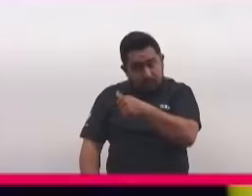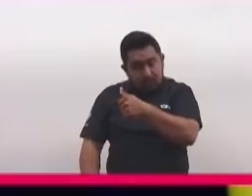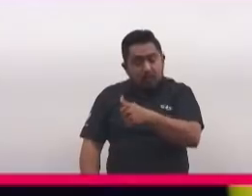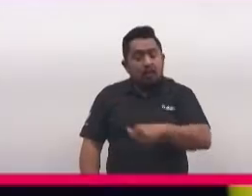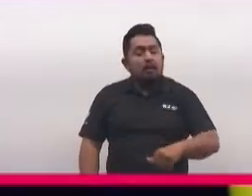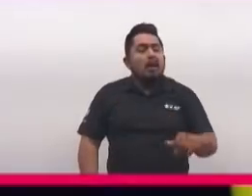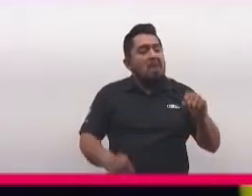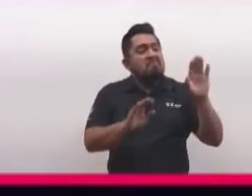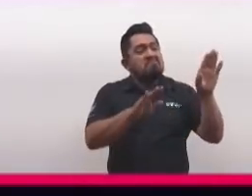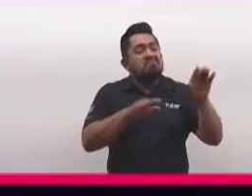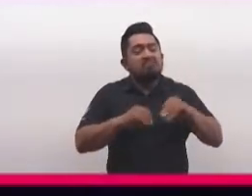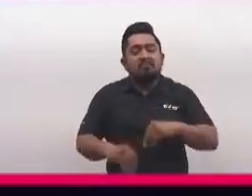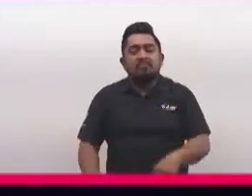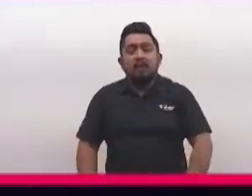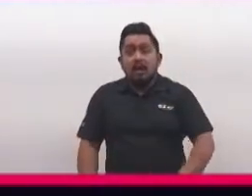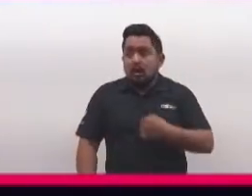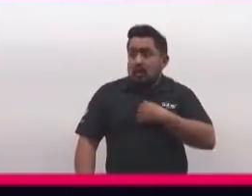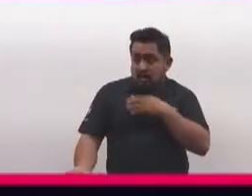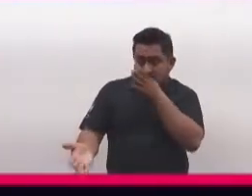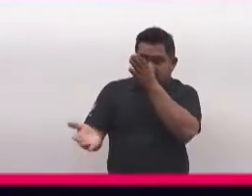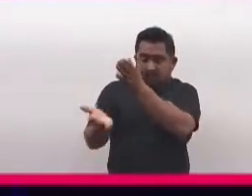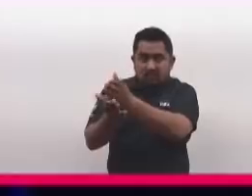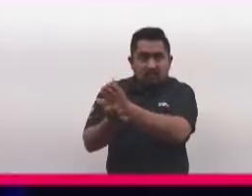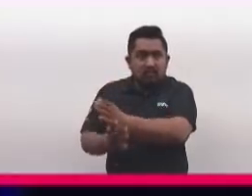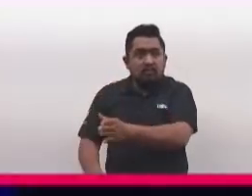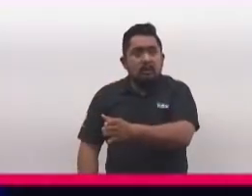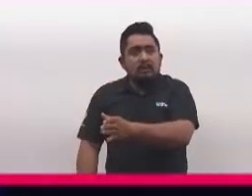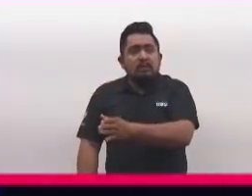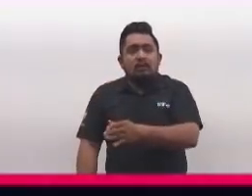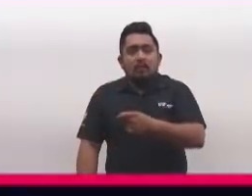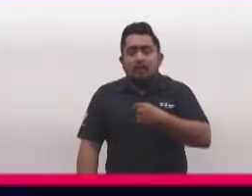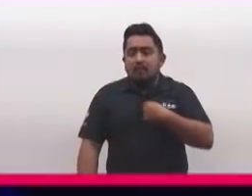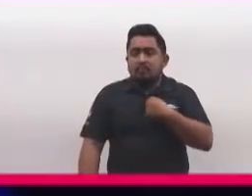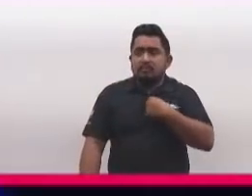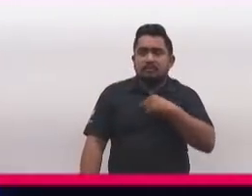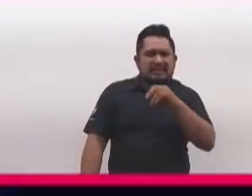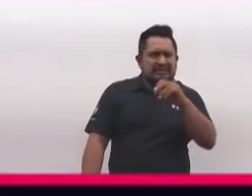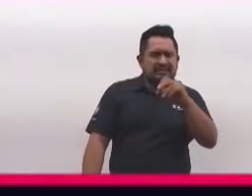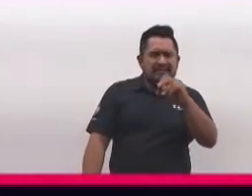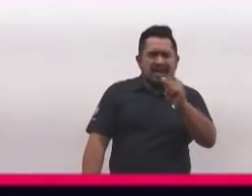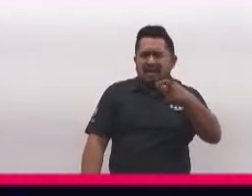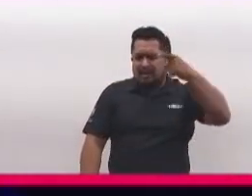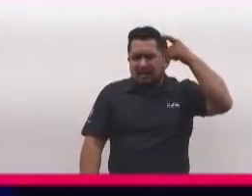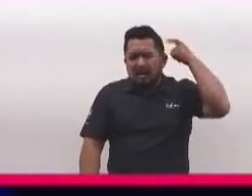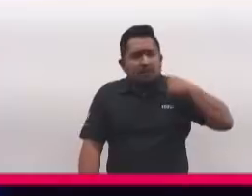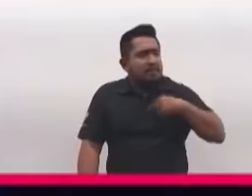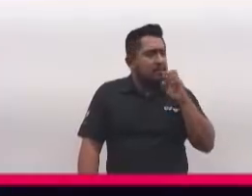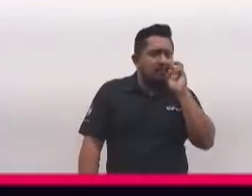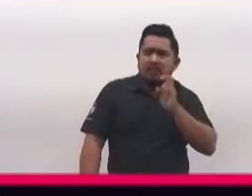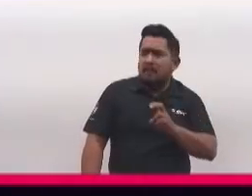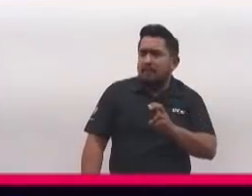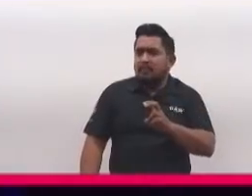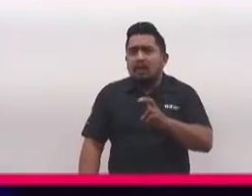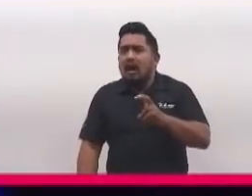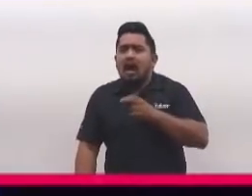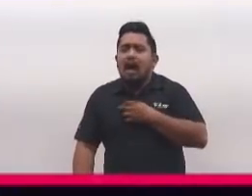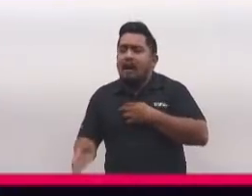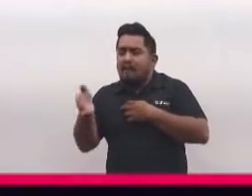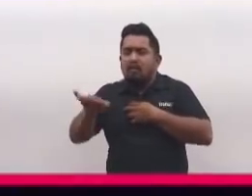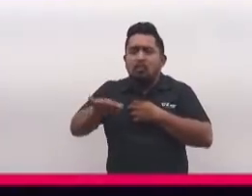y vengo yo y me voy anticipo y a nada pero con esas calenturas de todo hombre verdad y dije 21 hits